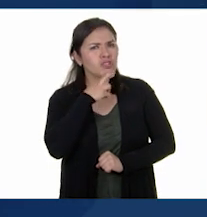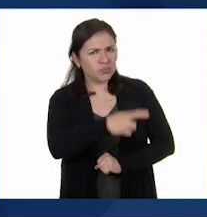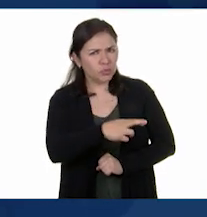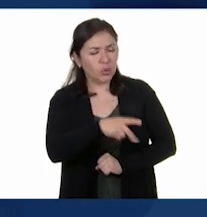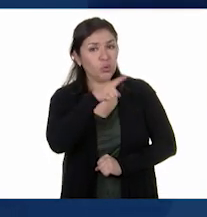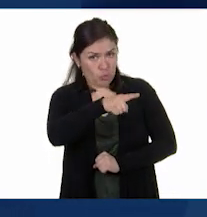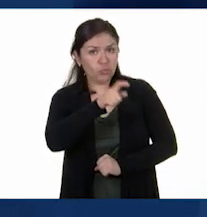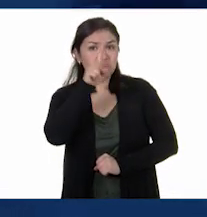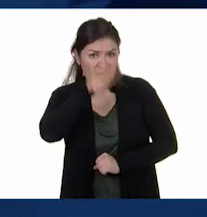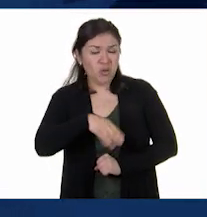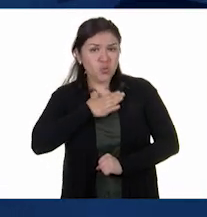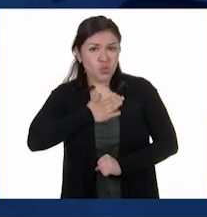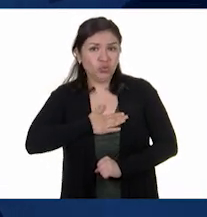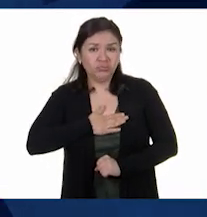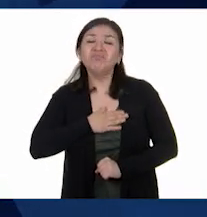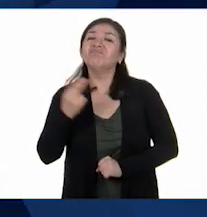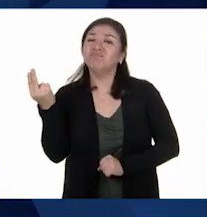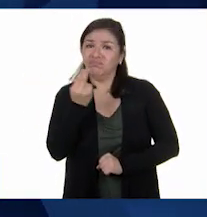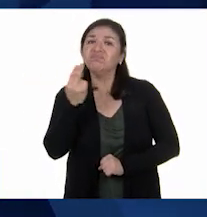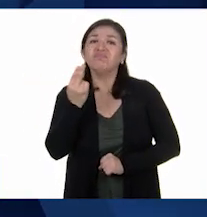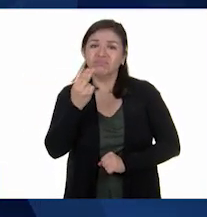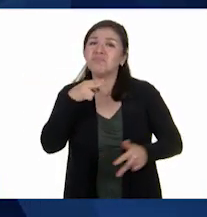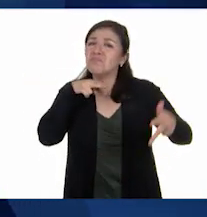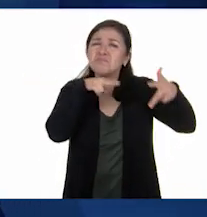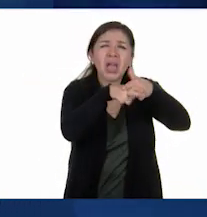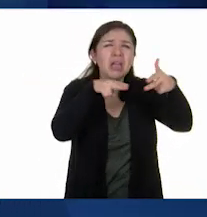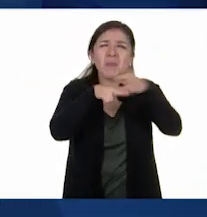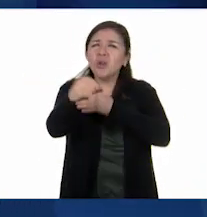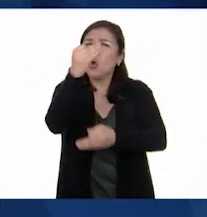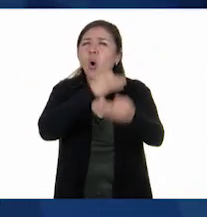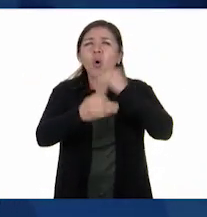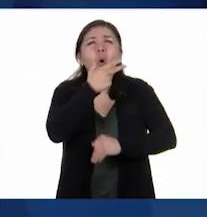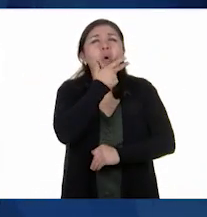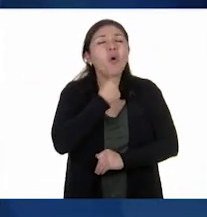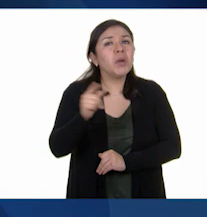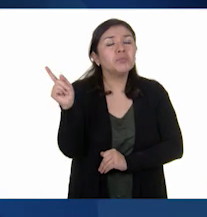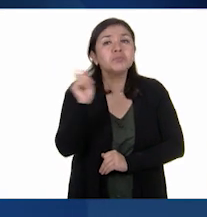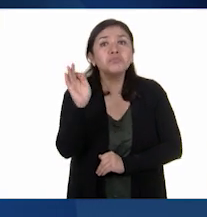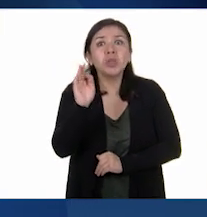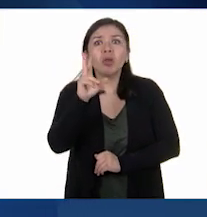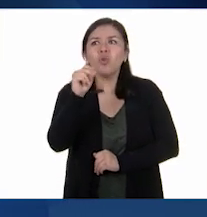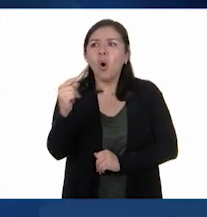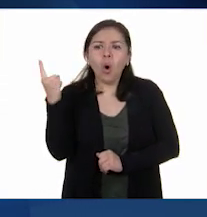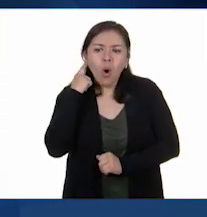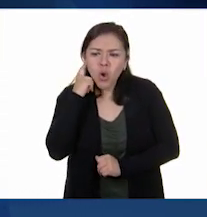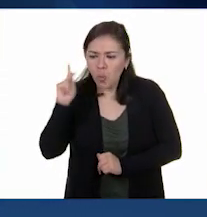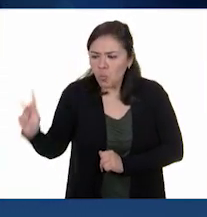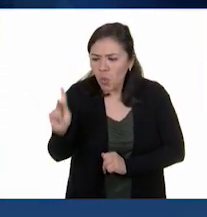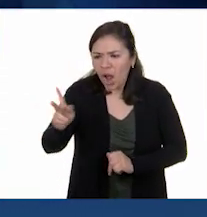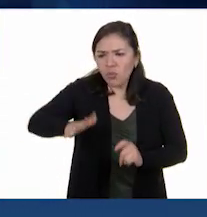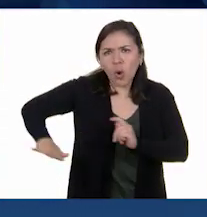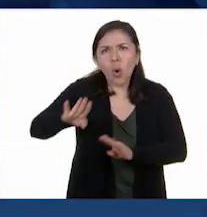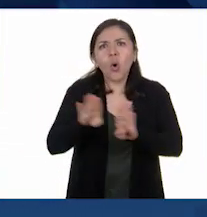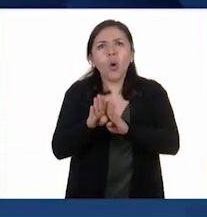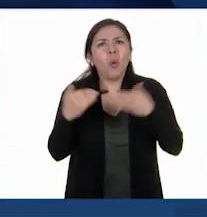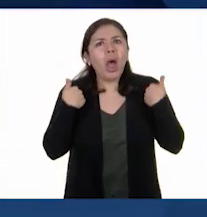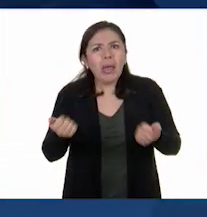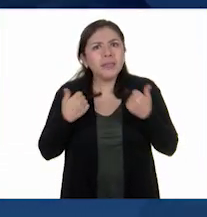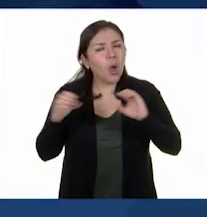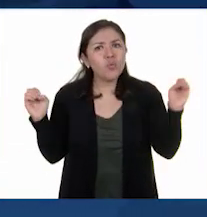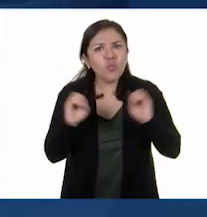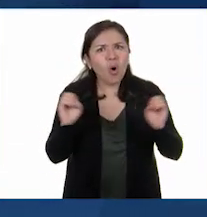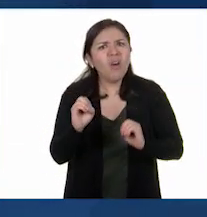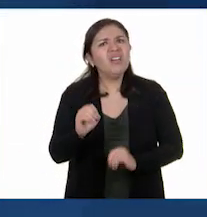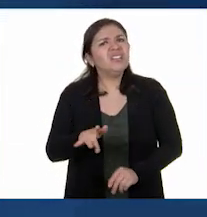usted en lo justo. Tenemos que acabar con todos esos hombres que, sin oír la voz del pueblo ni la de su conciencia, sostienen